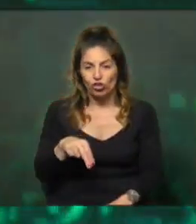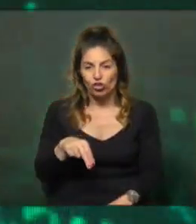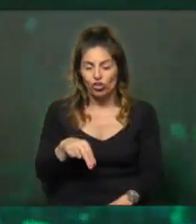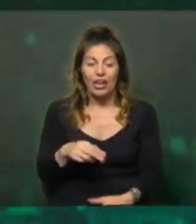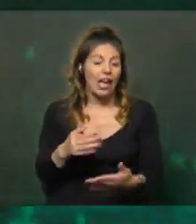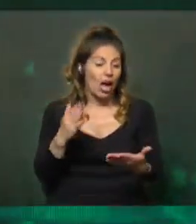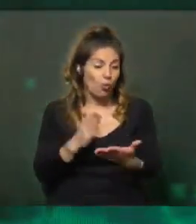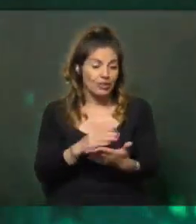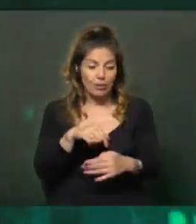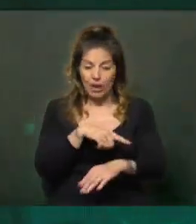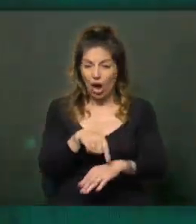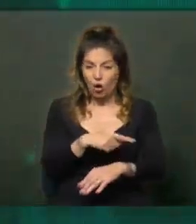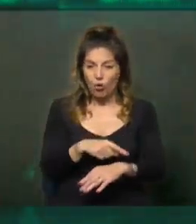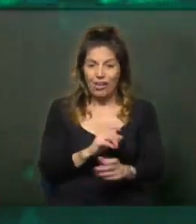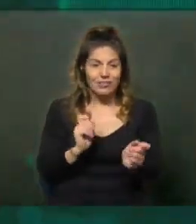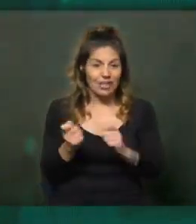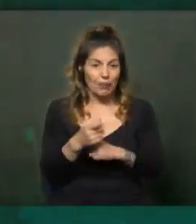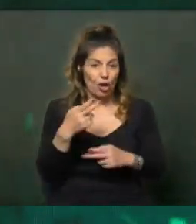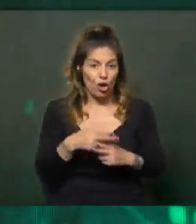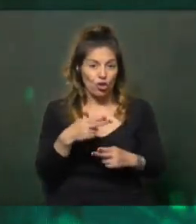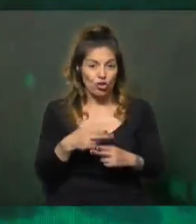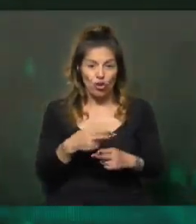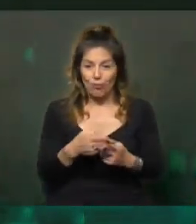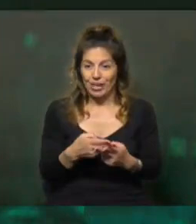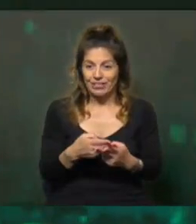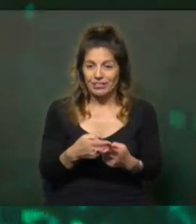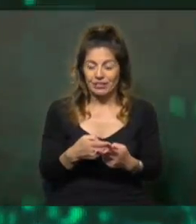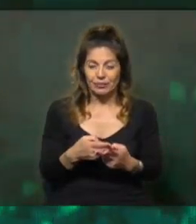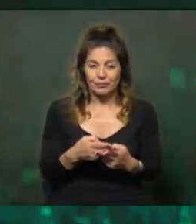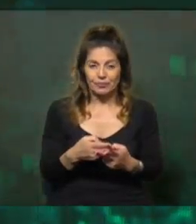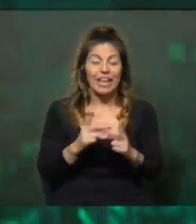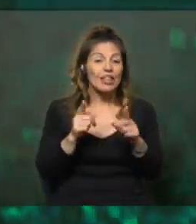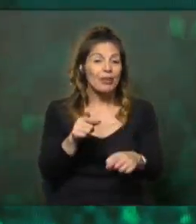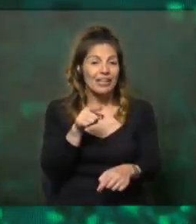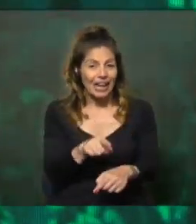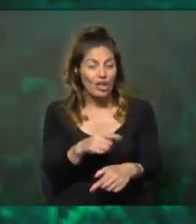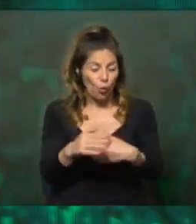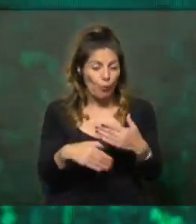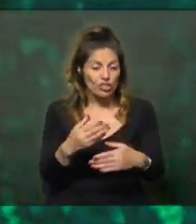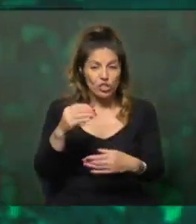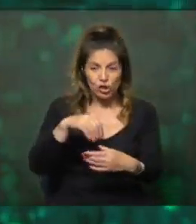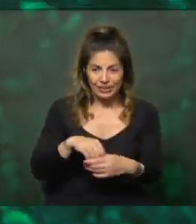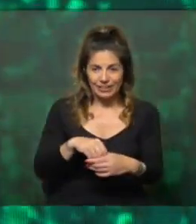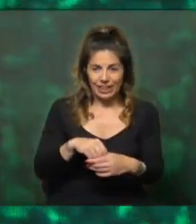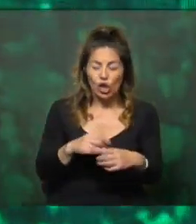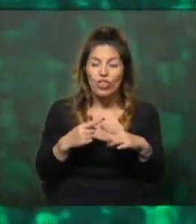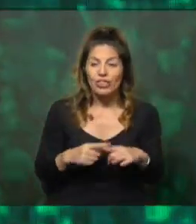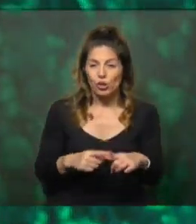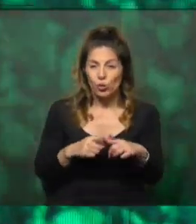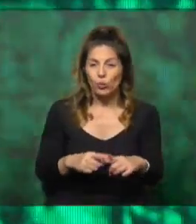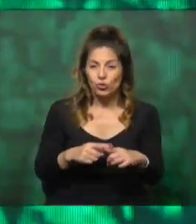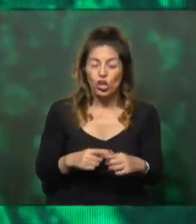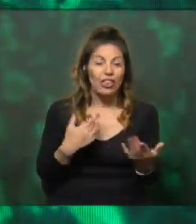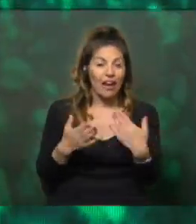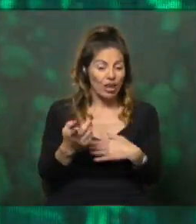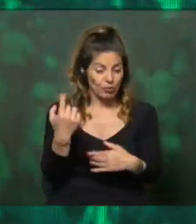hasta última hora se cambiaron los nombres se barajaron los nombres y que también ahí hay un proceso interno de de discusión hablá